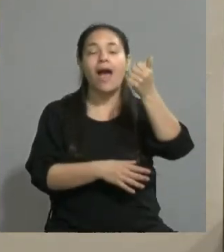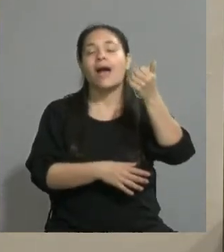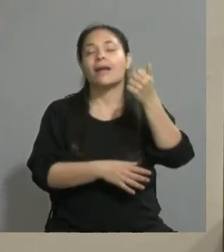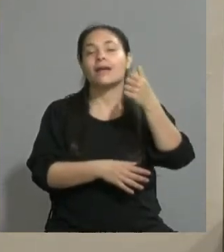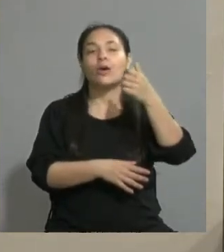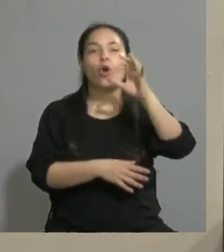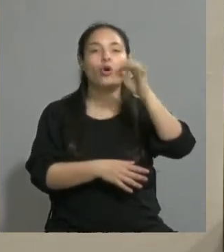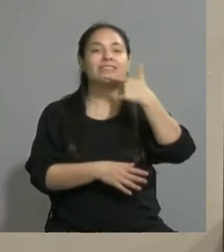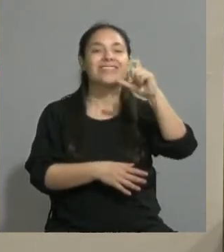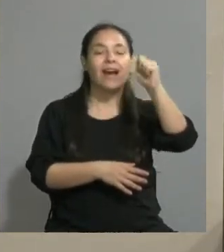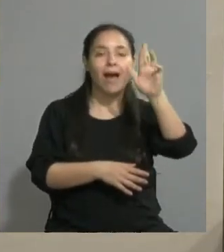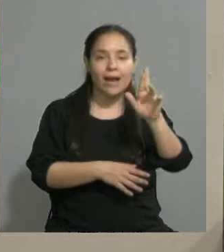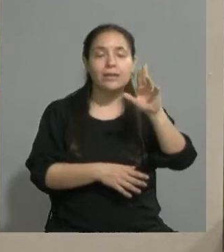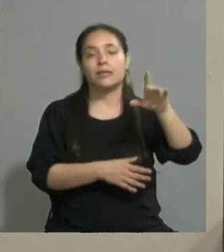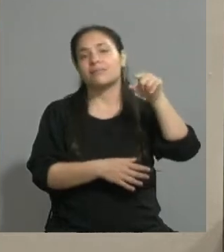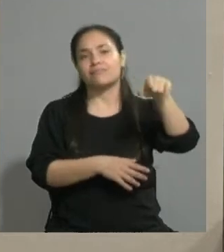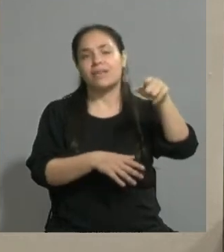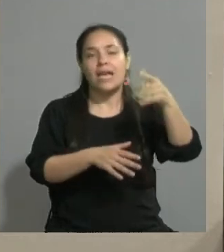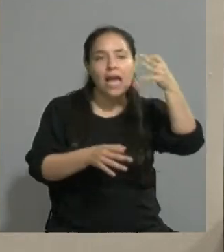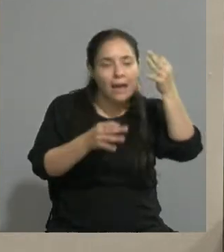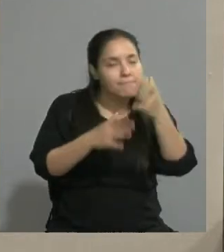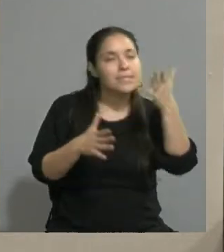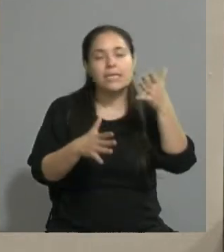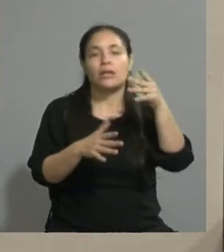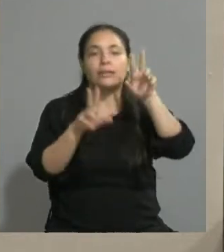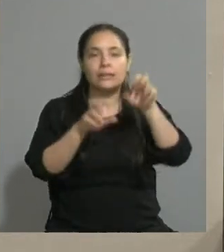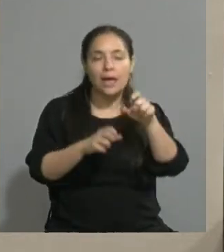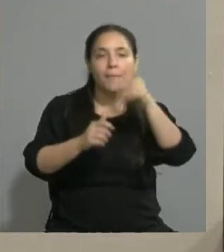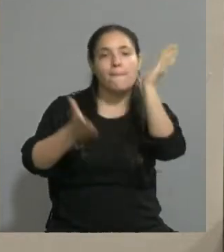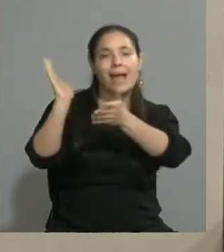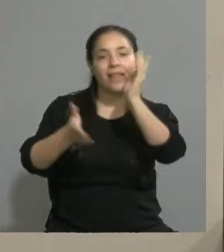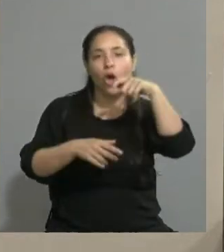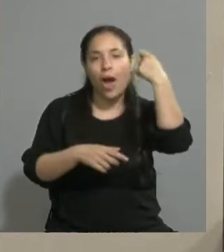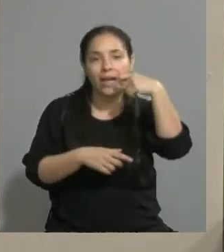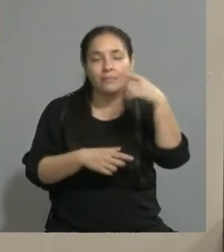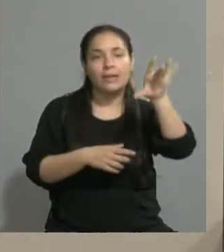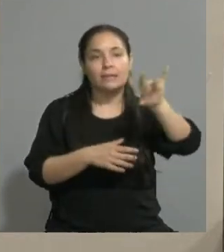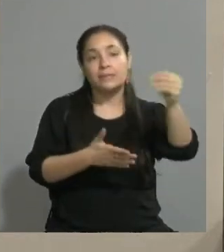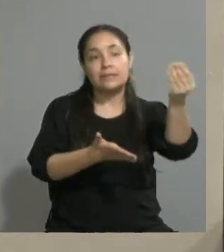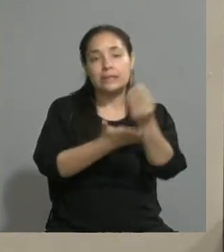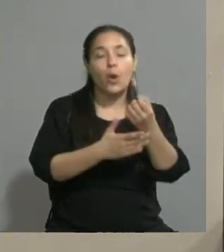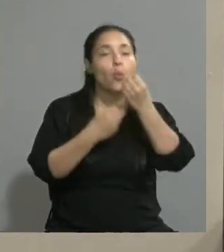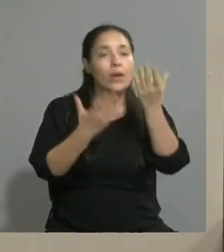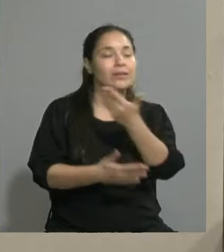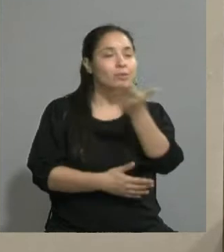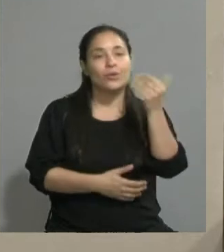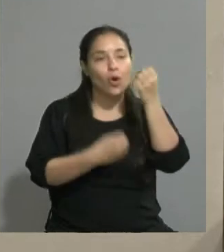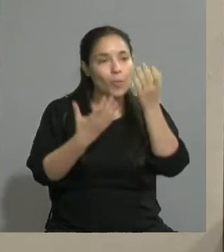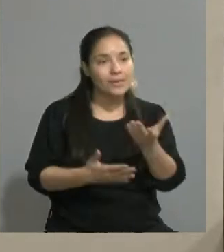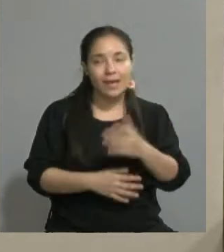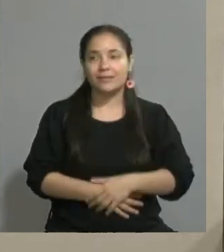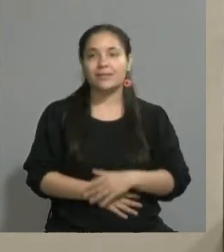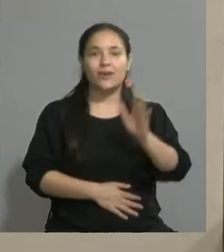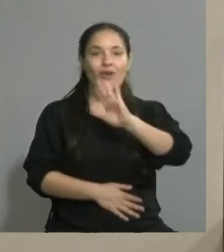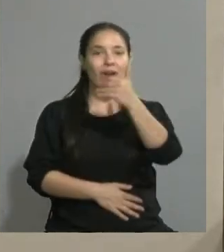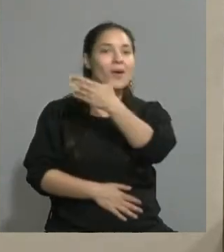especializado en defensa animal, a quien vamos a saludar. Oscar, buenas tardes, ¿cómo le va? Bienvenido, muchas gracias por atendernos.